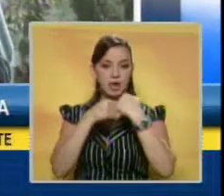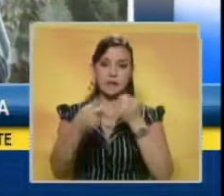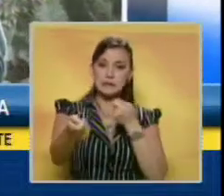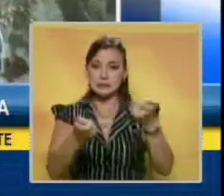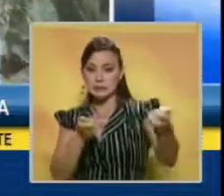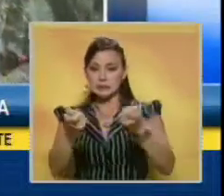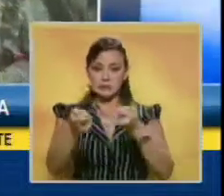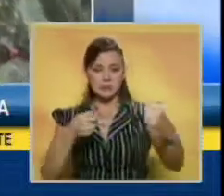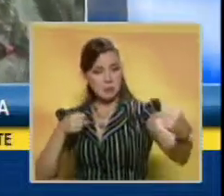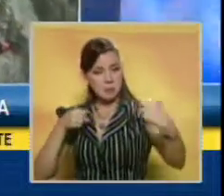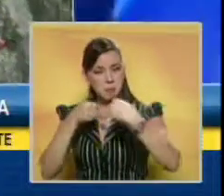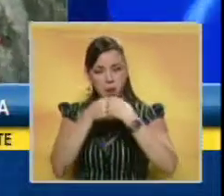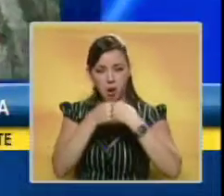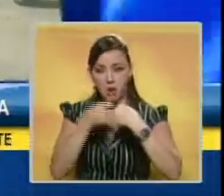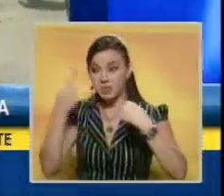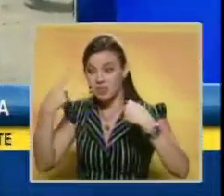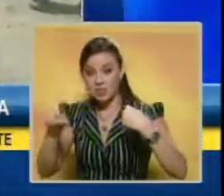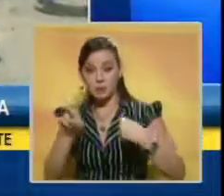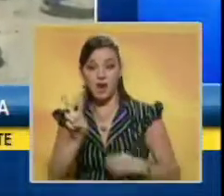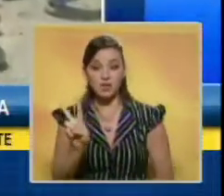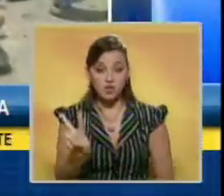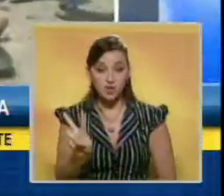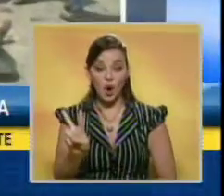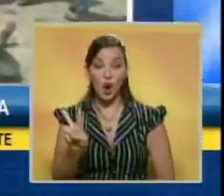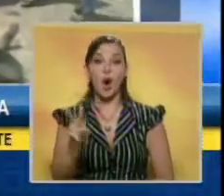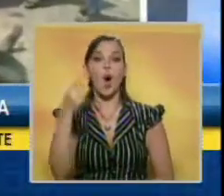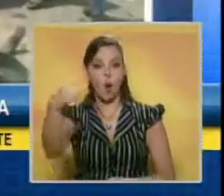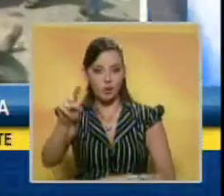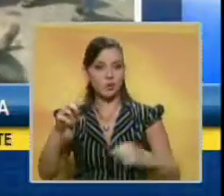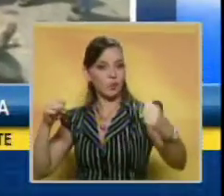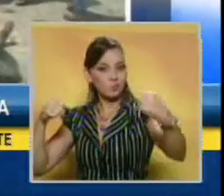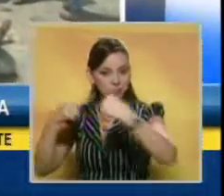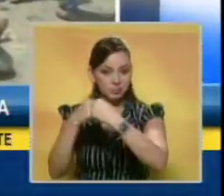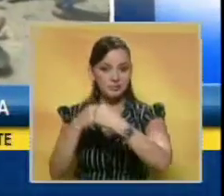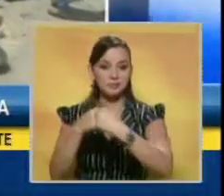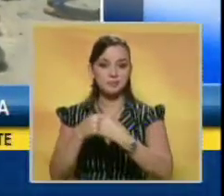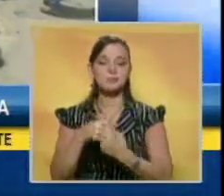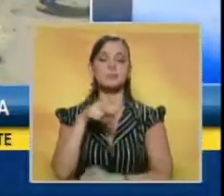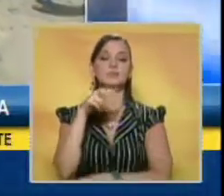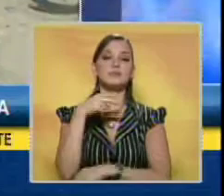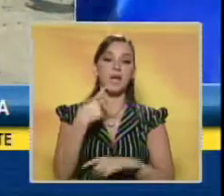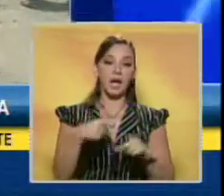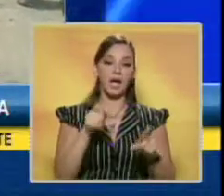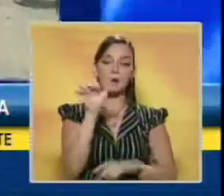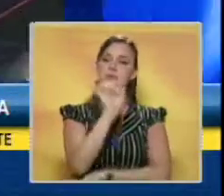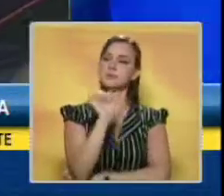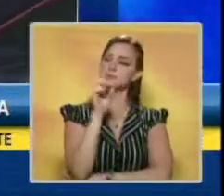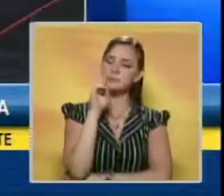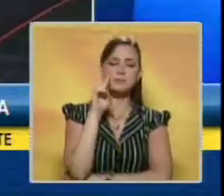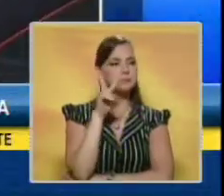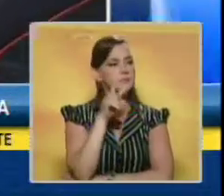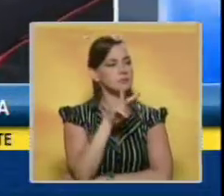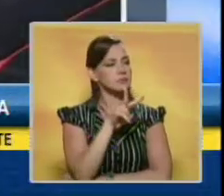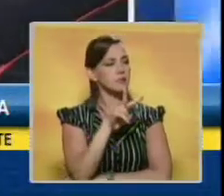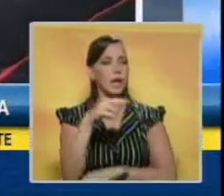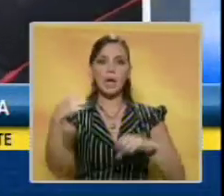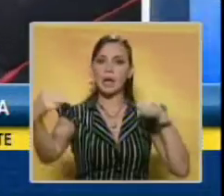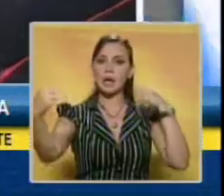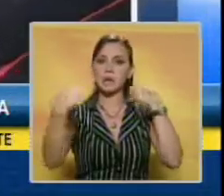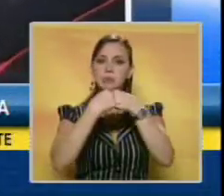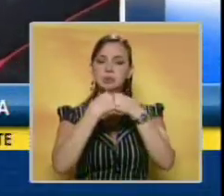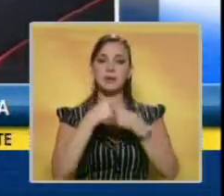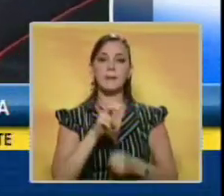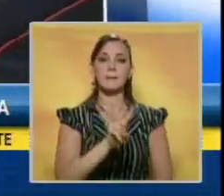control. Segundos después, otros 2 vehículos impactaron de frente, mientras que sus choferes observaban el primer accidente. 23